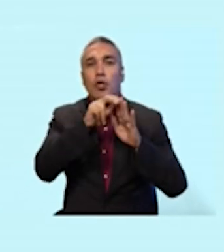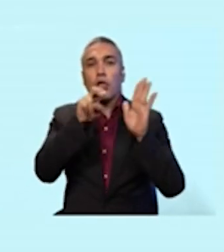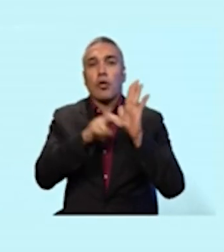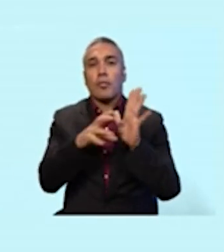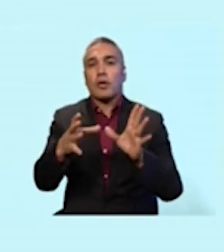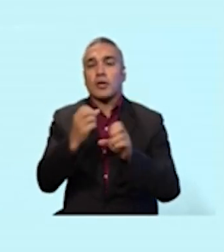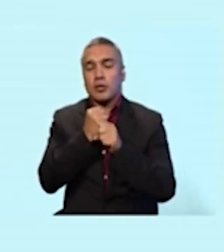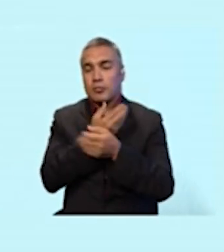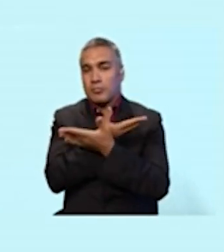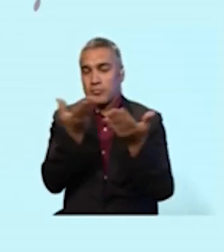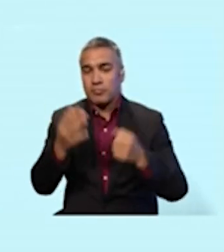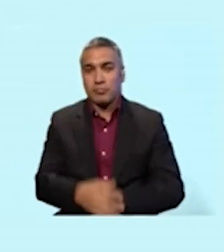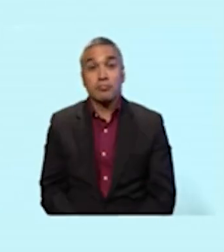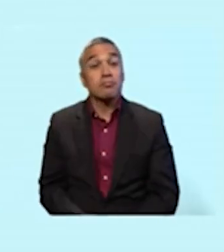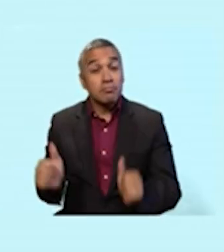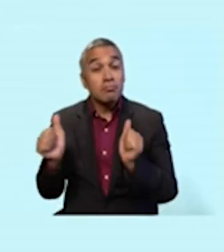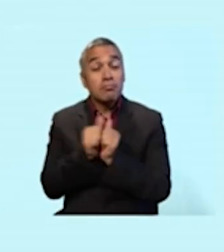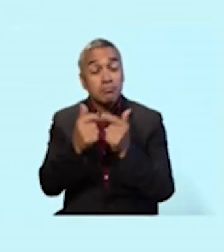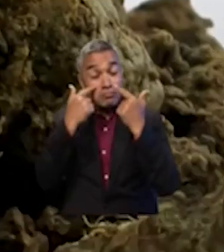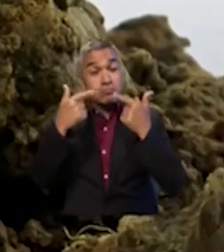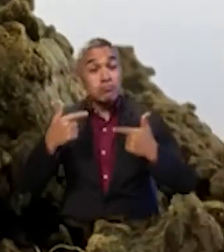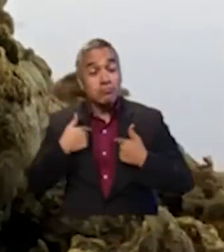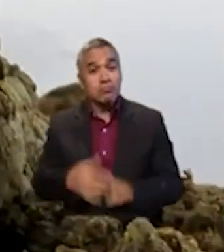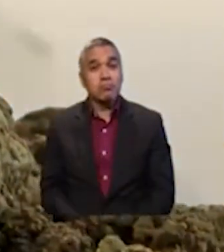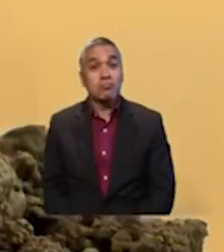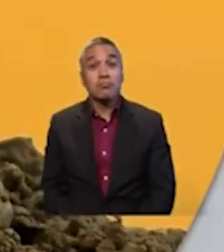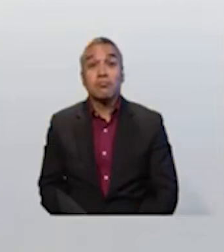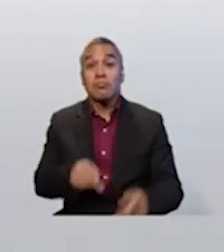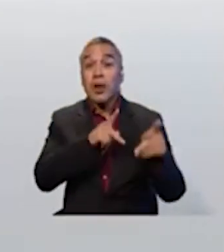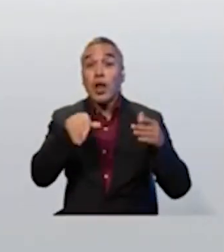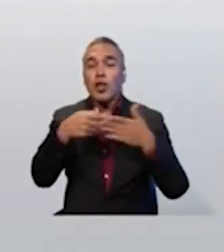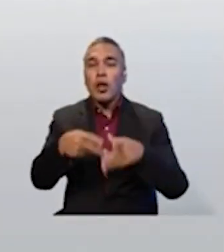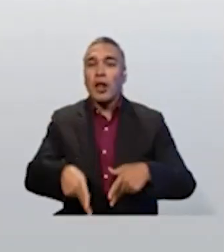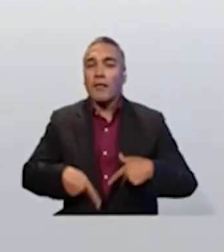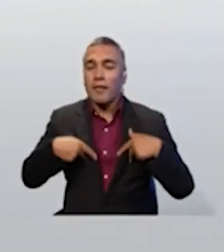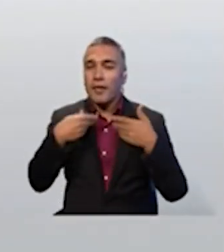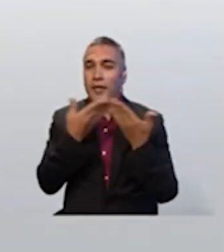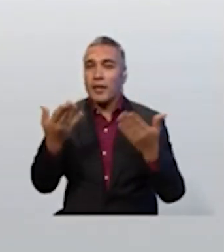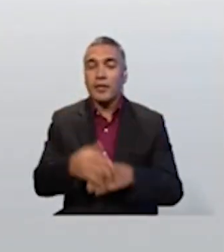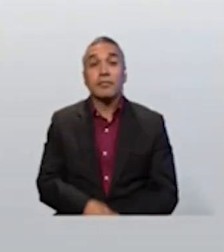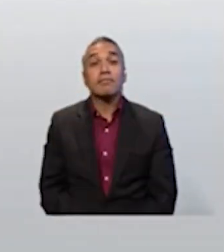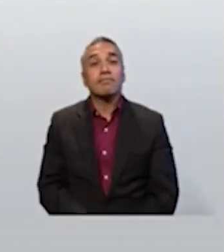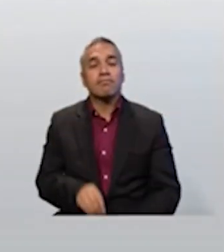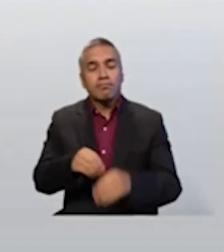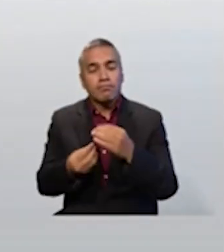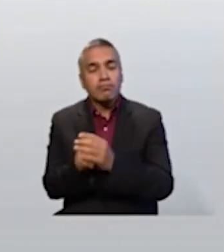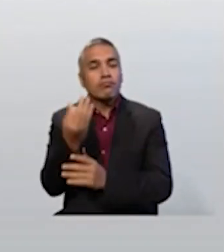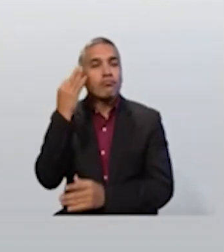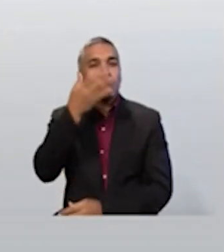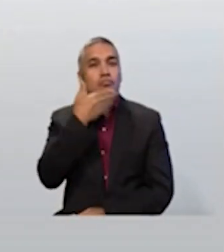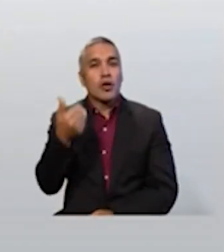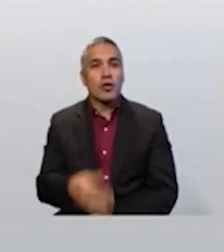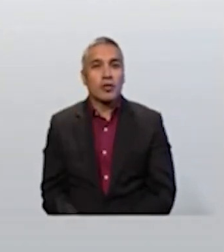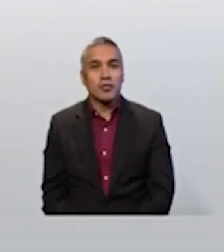de bioseguridad. Juntos nos cuidamos. Desde el plan, toda una vida. Sembramos futuro.